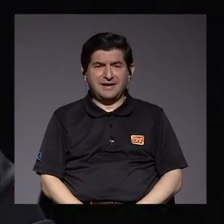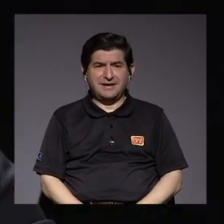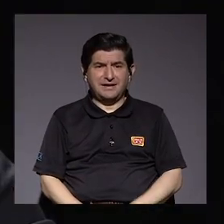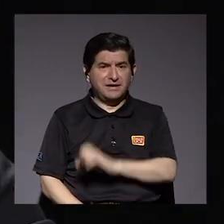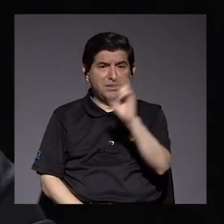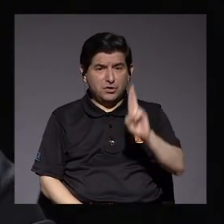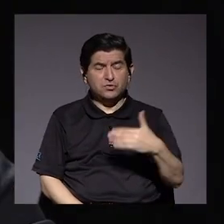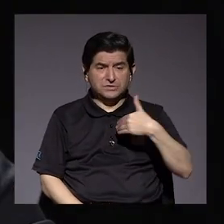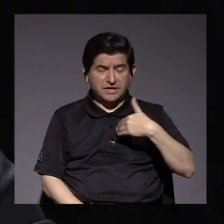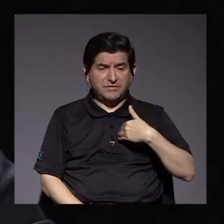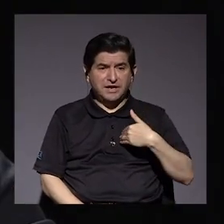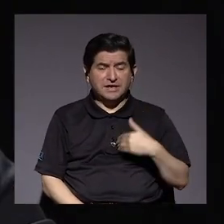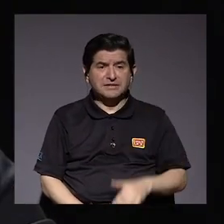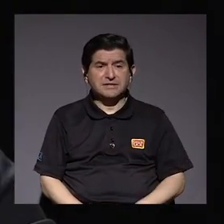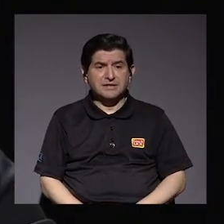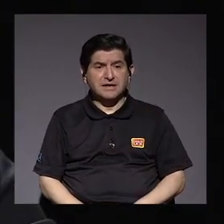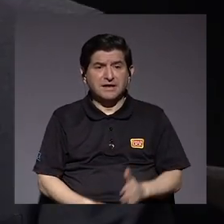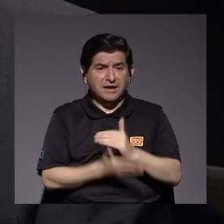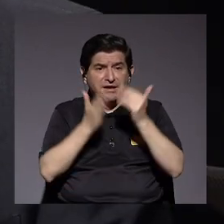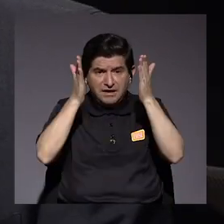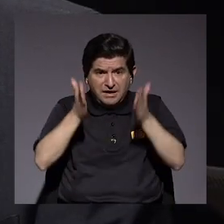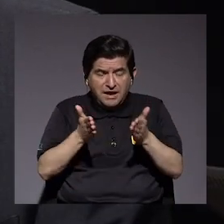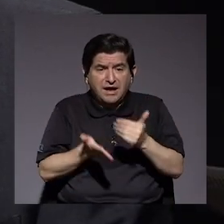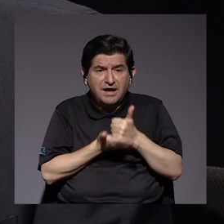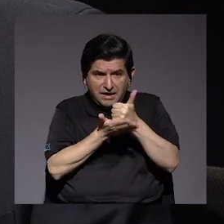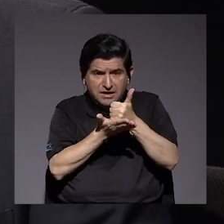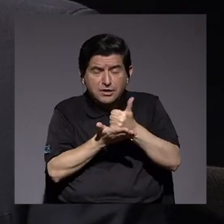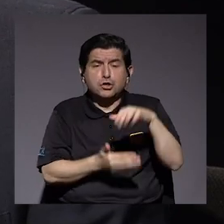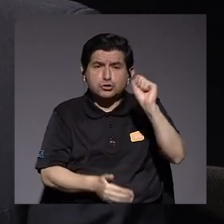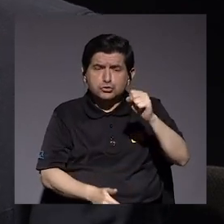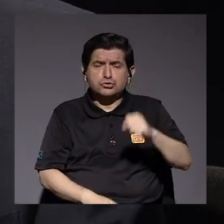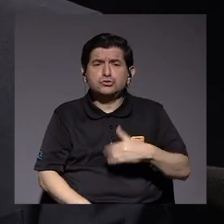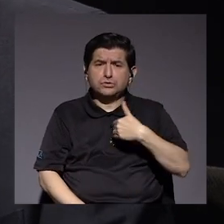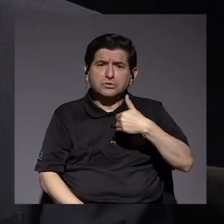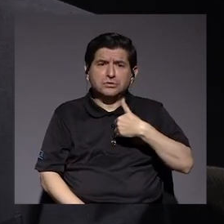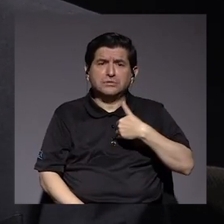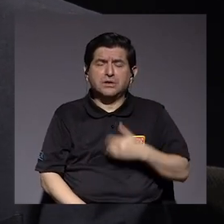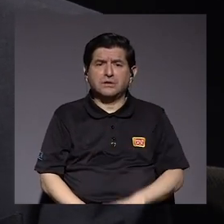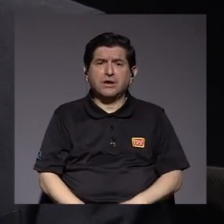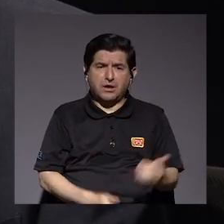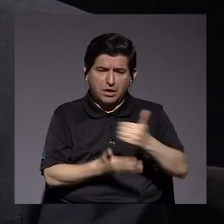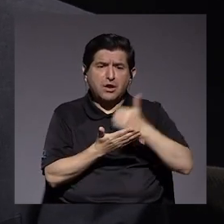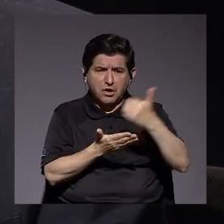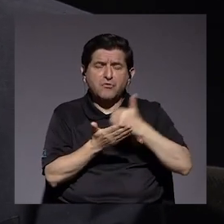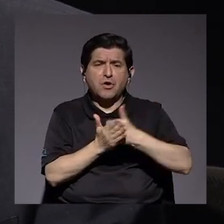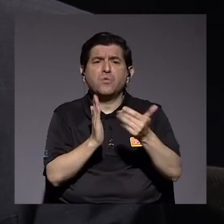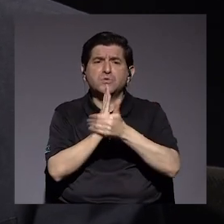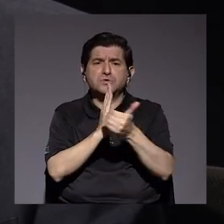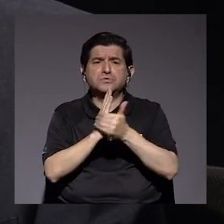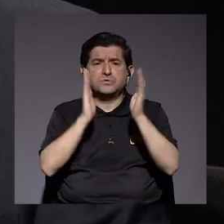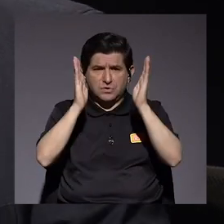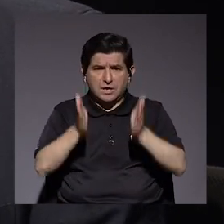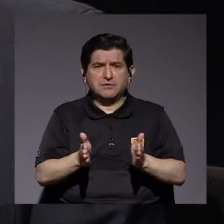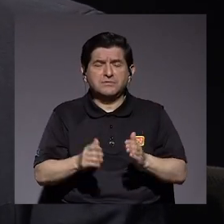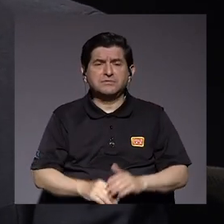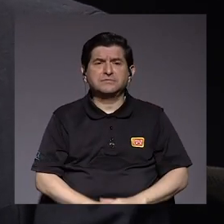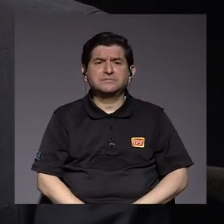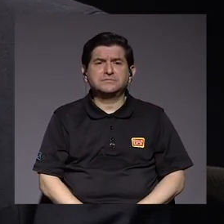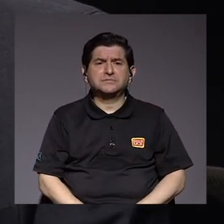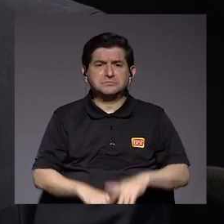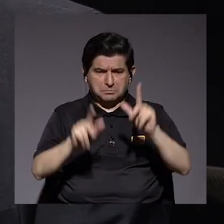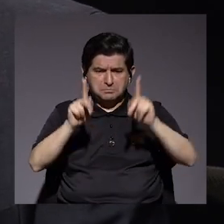cogerse costa rica para eso sí claro que tiene claro que tiene de donde tomar hay recursos hay talento humano